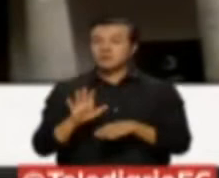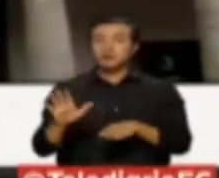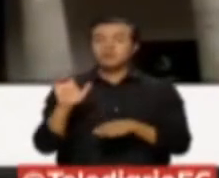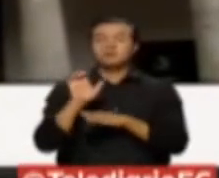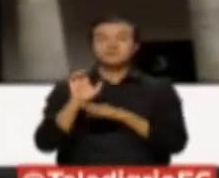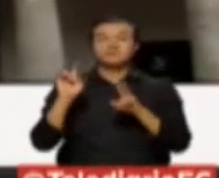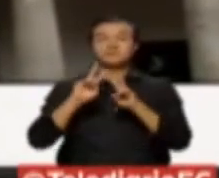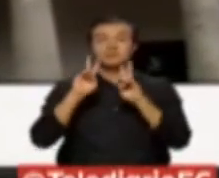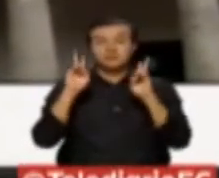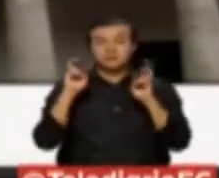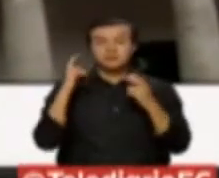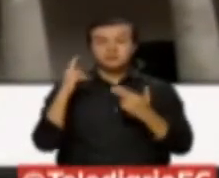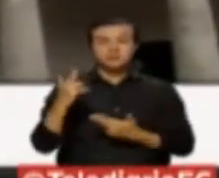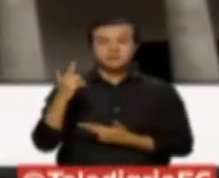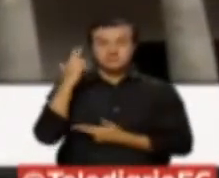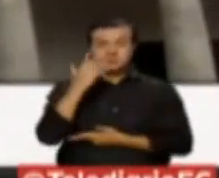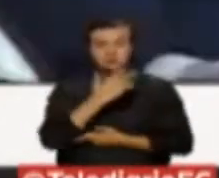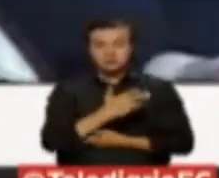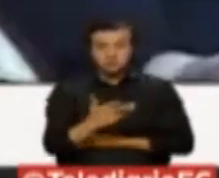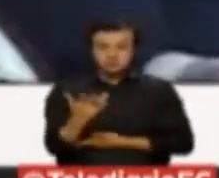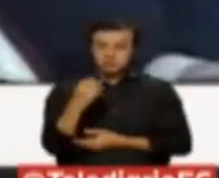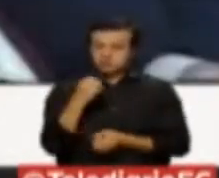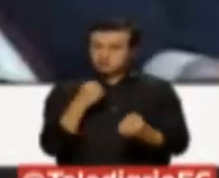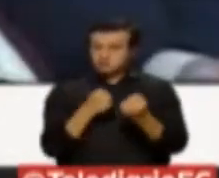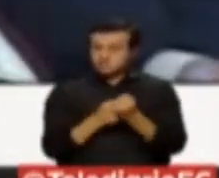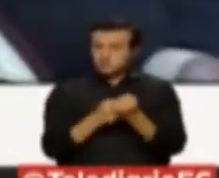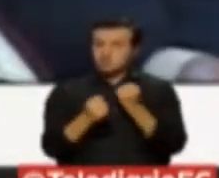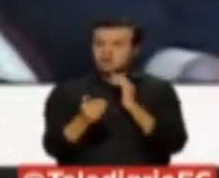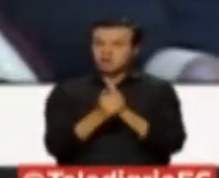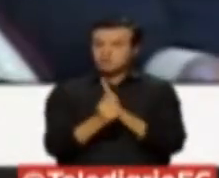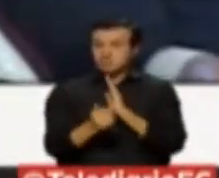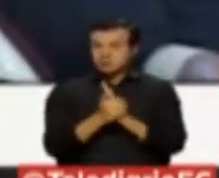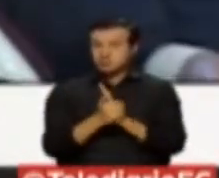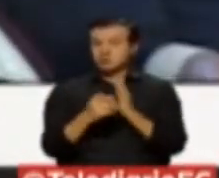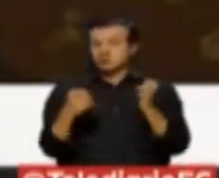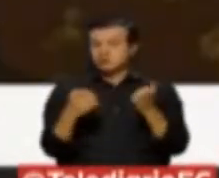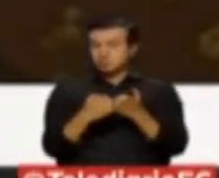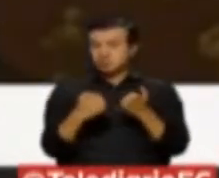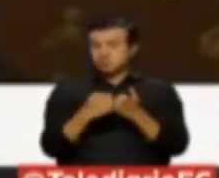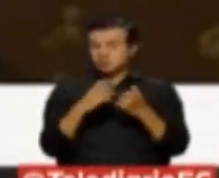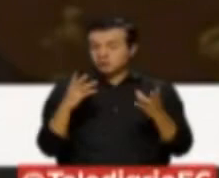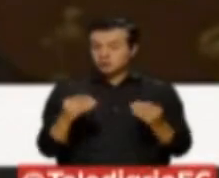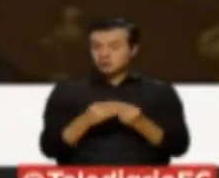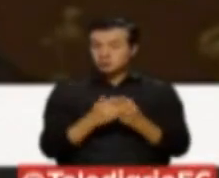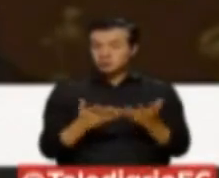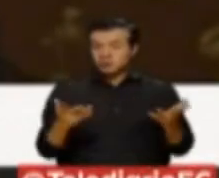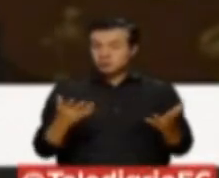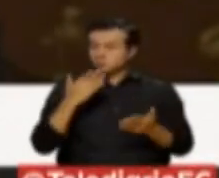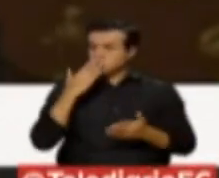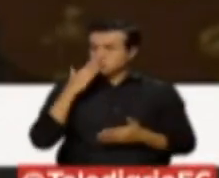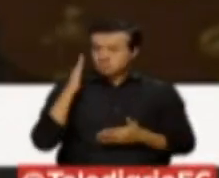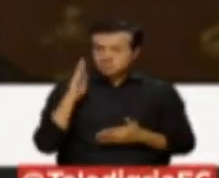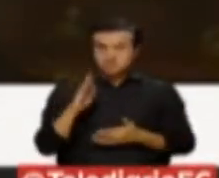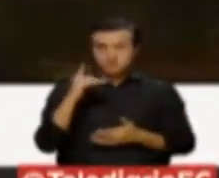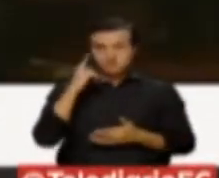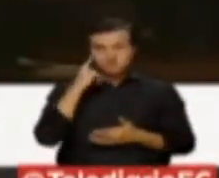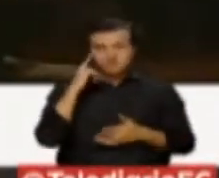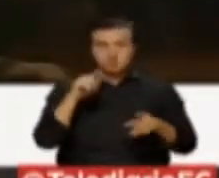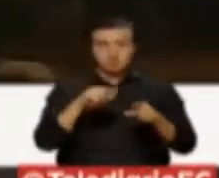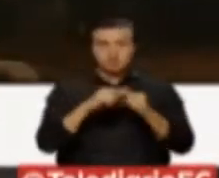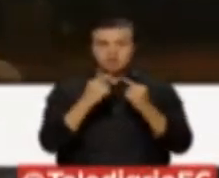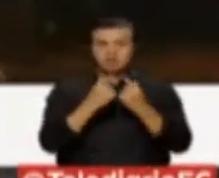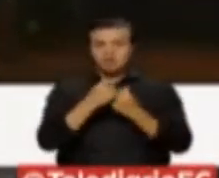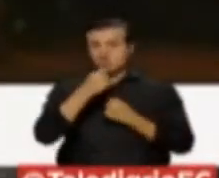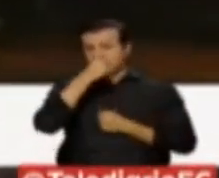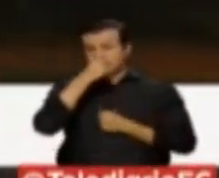es en materia de defensa ahí se ofrece asistencia capacitación y equipamiento para combatir de forma directa la presencia de grupos narcoterroristas